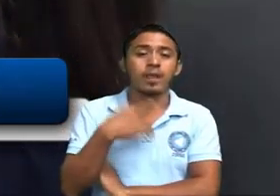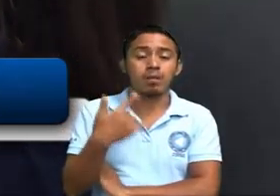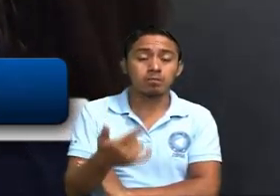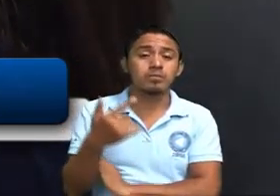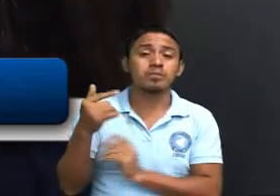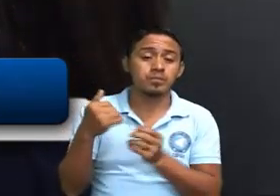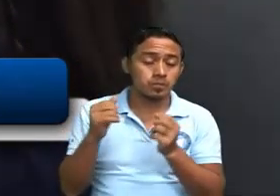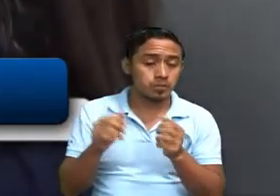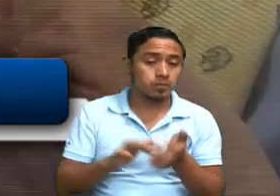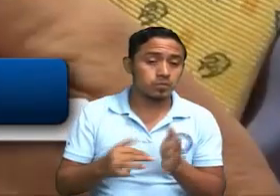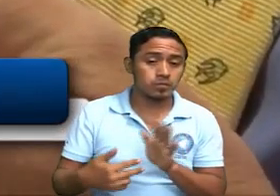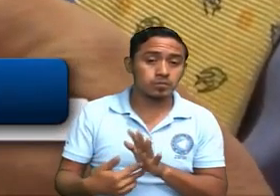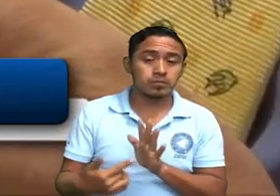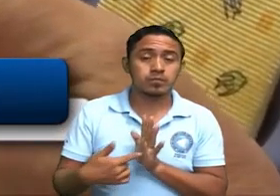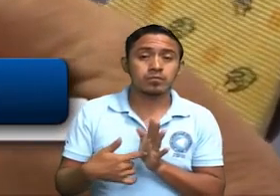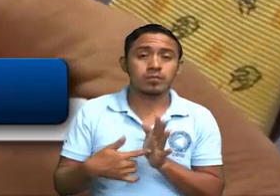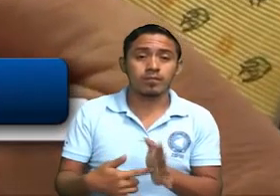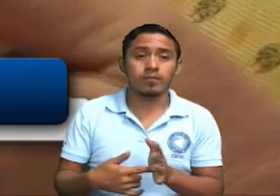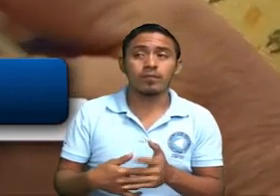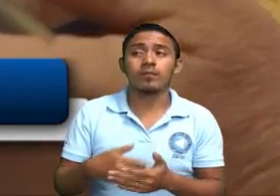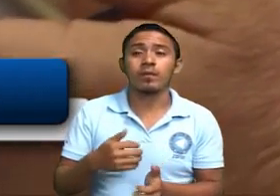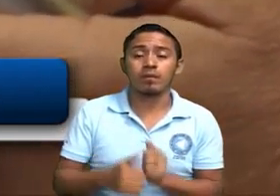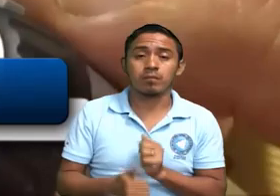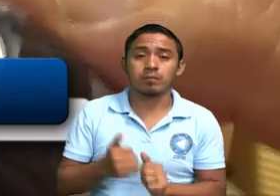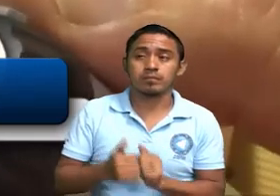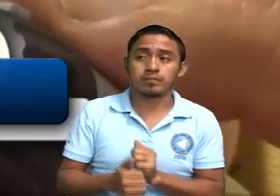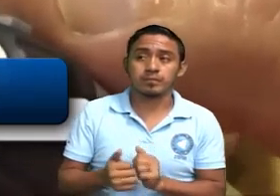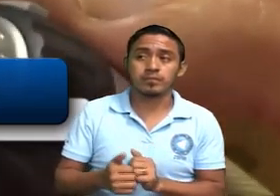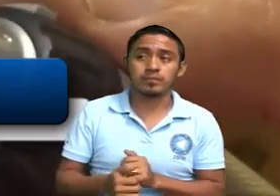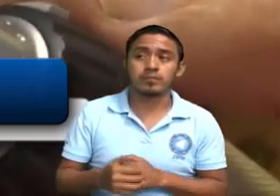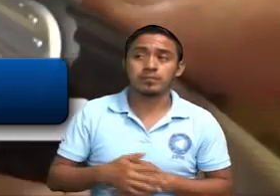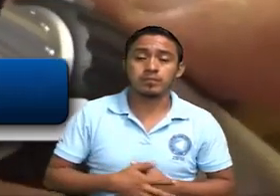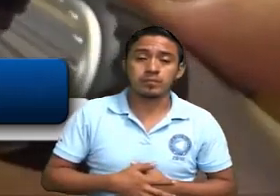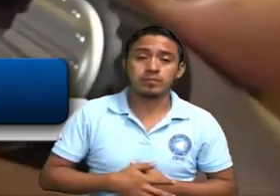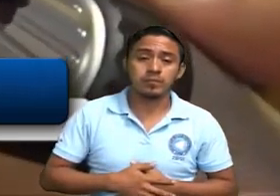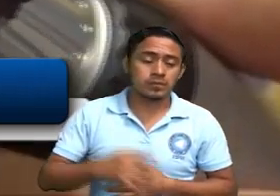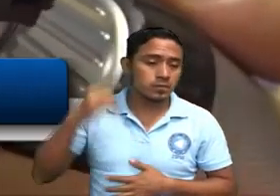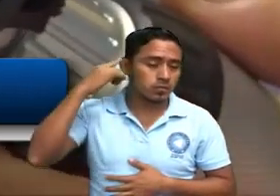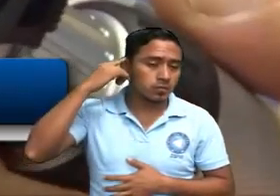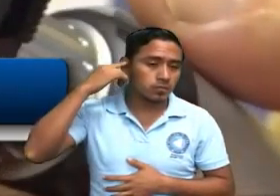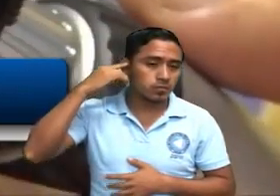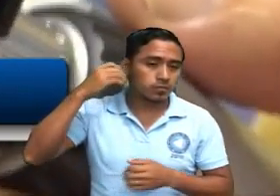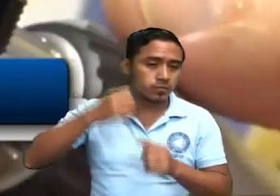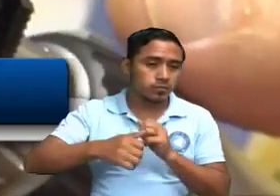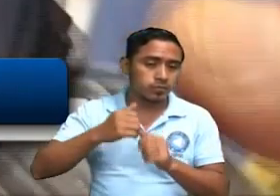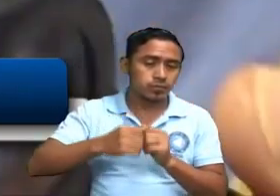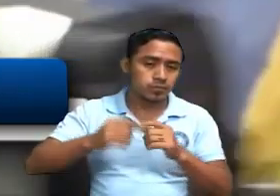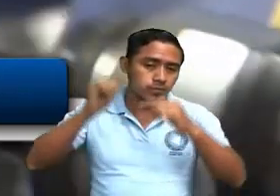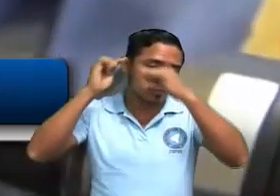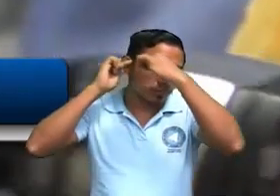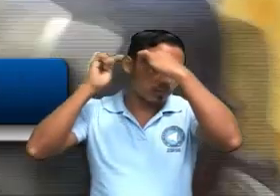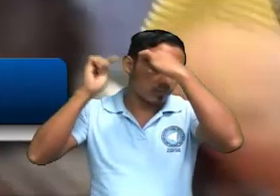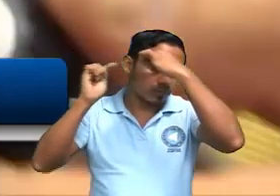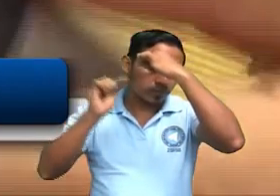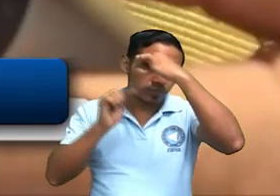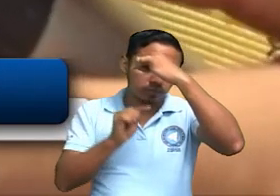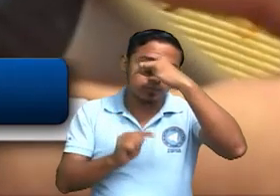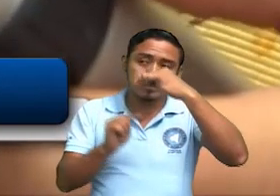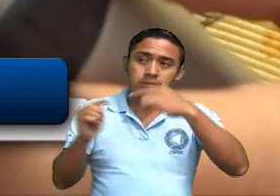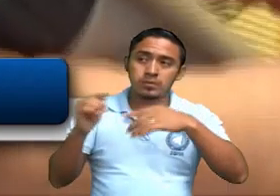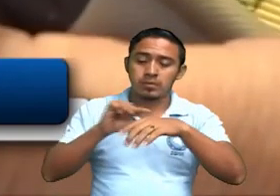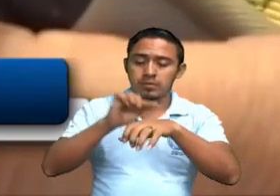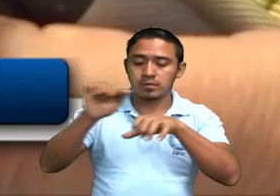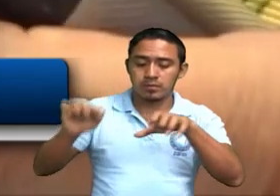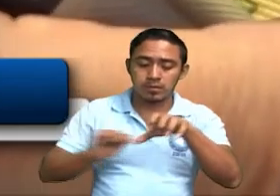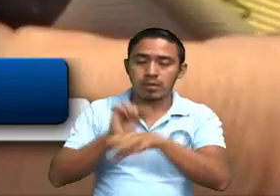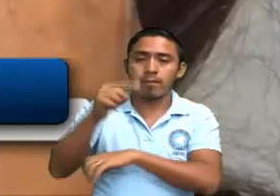está demostrado que ocasionan un daño del nervio del órgano periférico